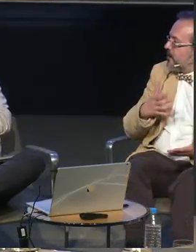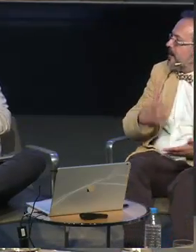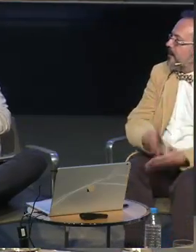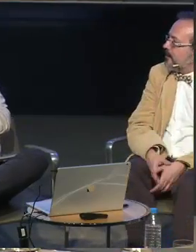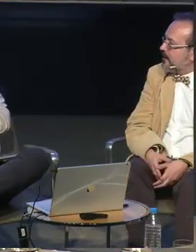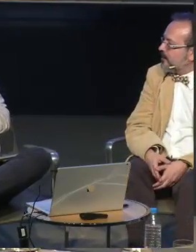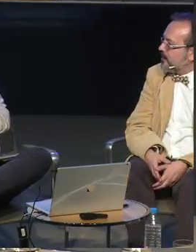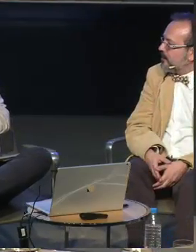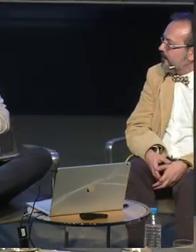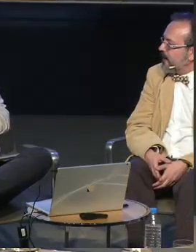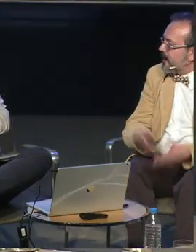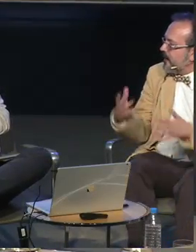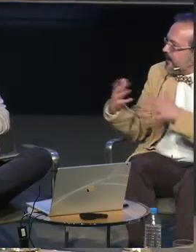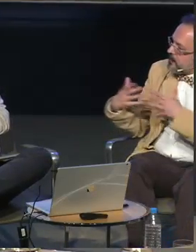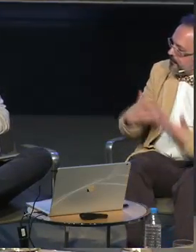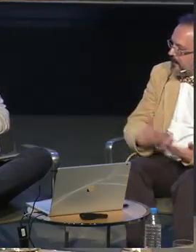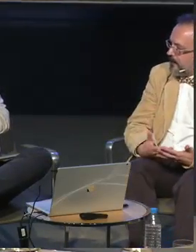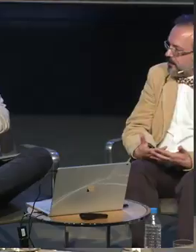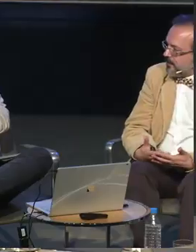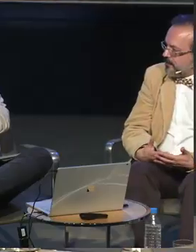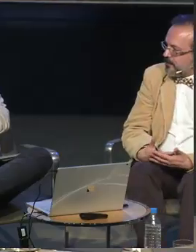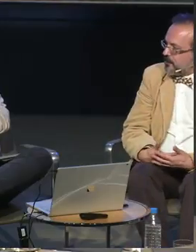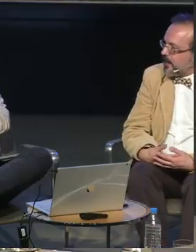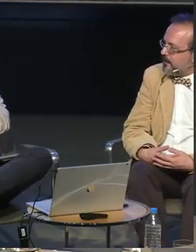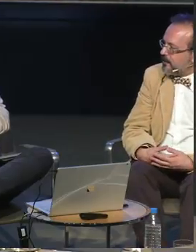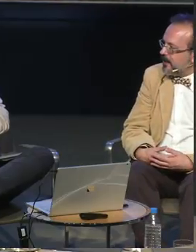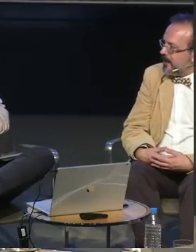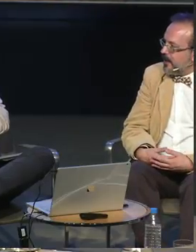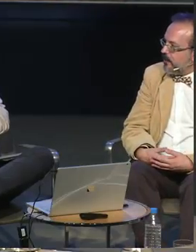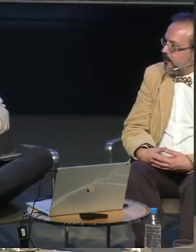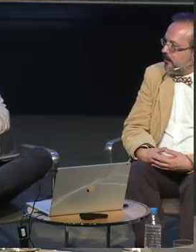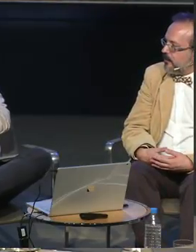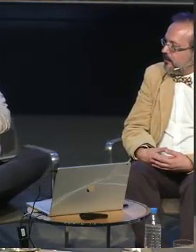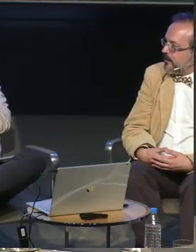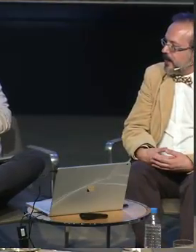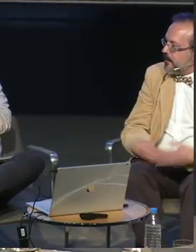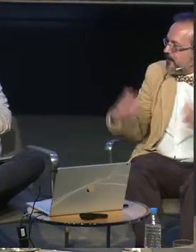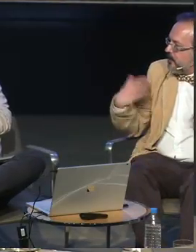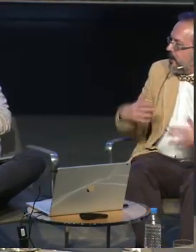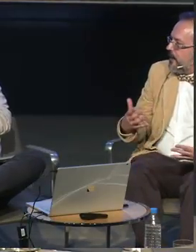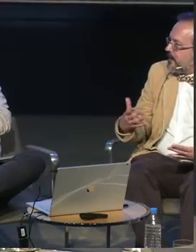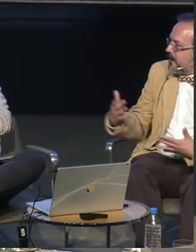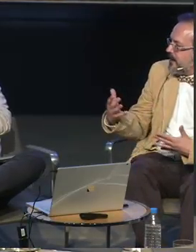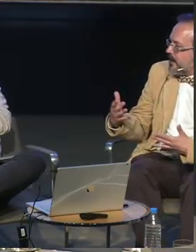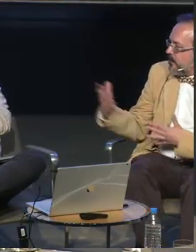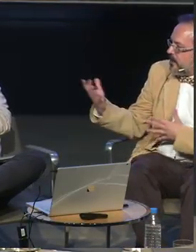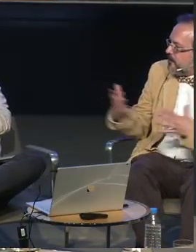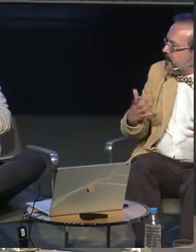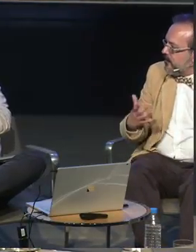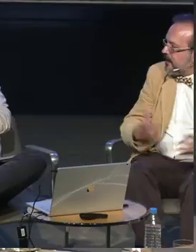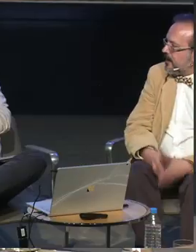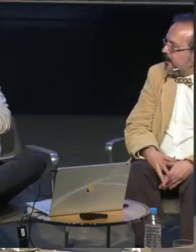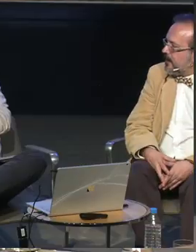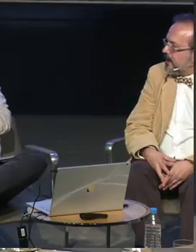móviles, de los ordenadores, todo esto, en realidad estamos enfrentándonos a todos esos cambios con un equipamiento de base que es a lo mejor